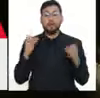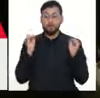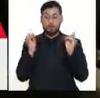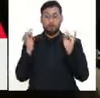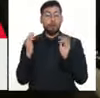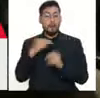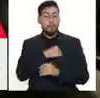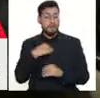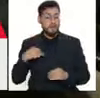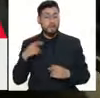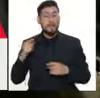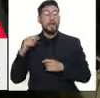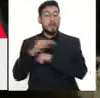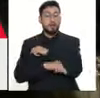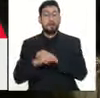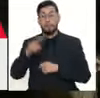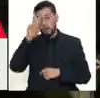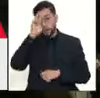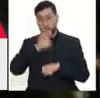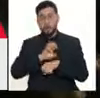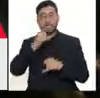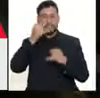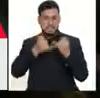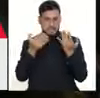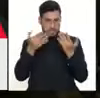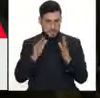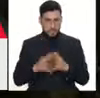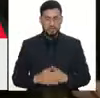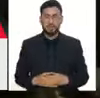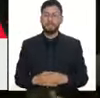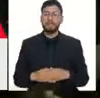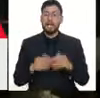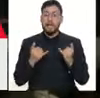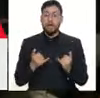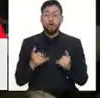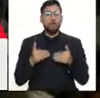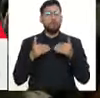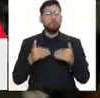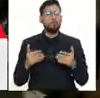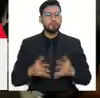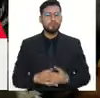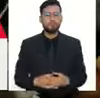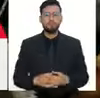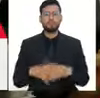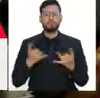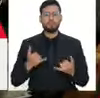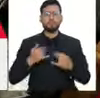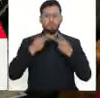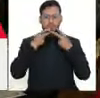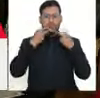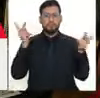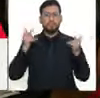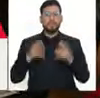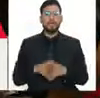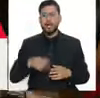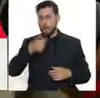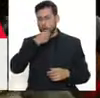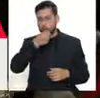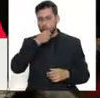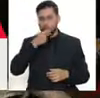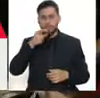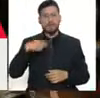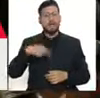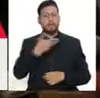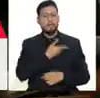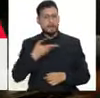Binacional Perú-Ecuador ha culminado. Enseguida se da paso a la declaración a la prensa de